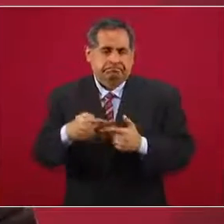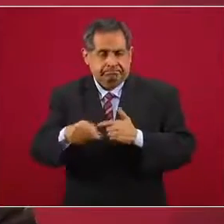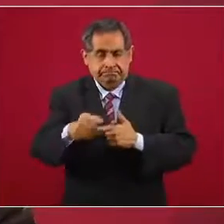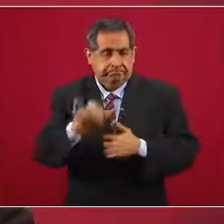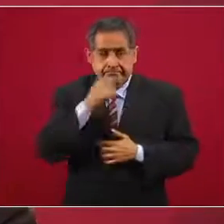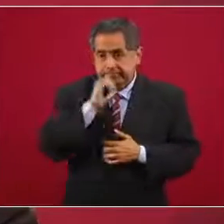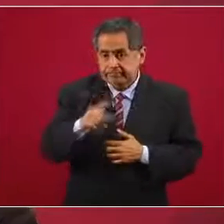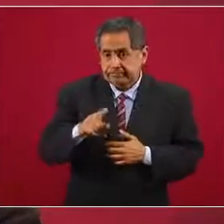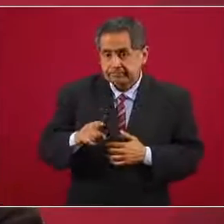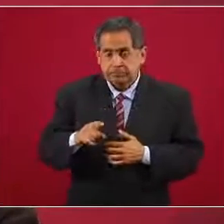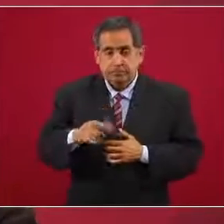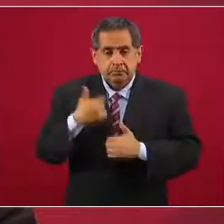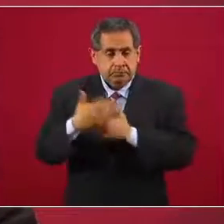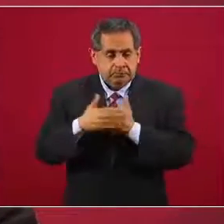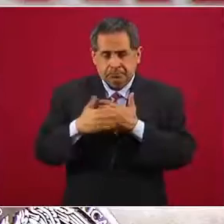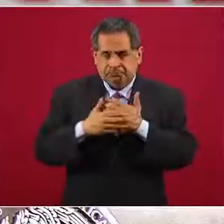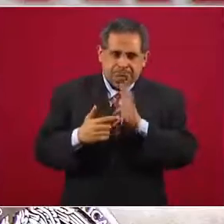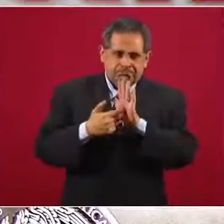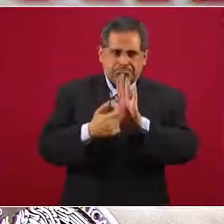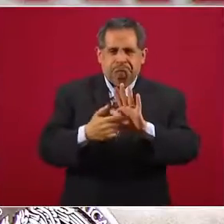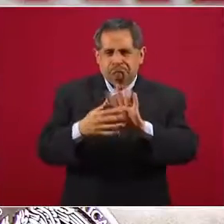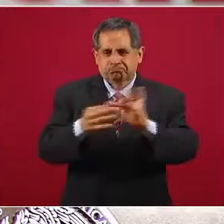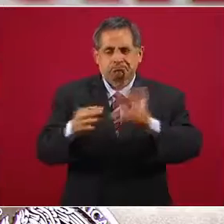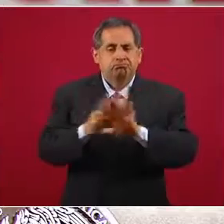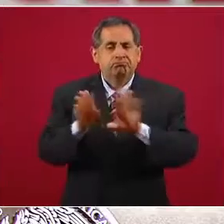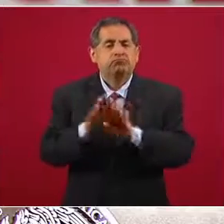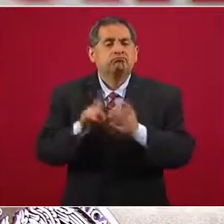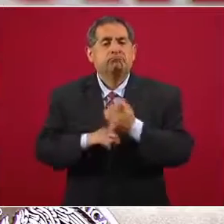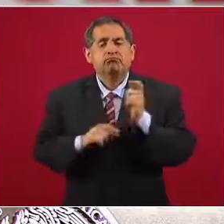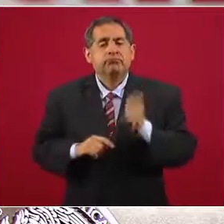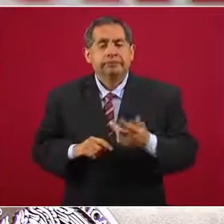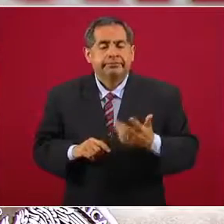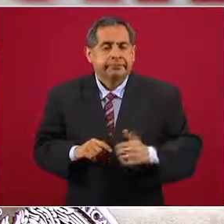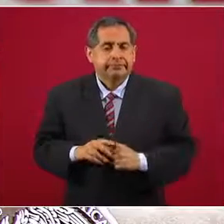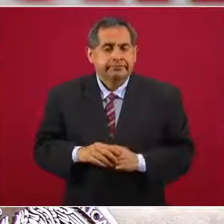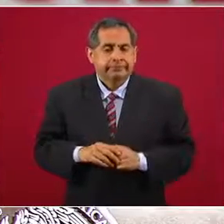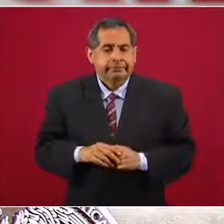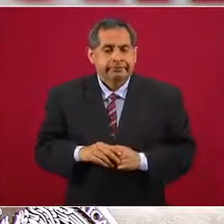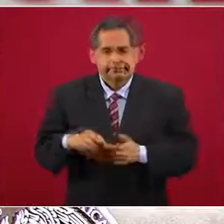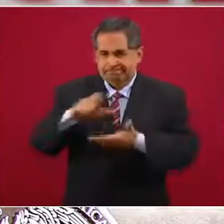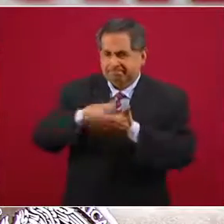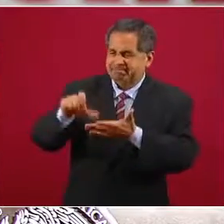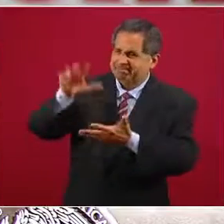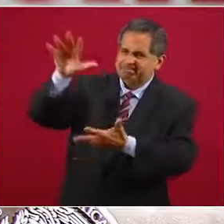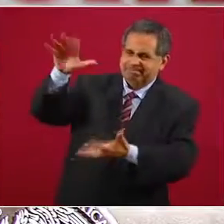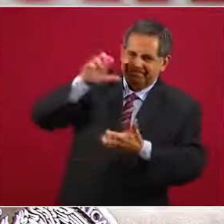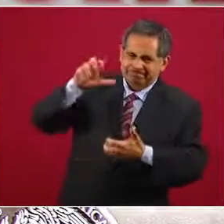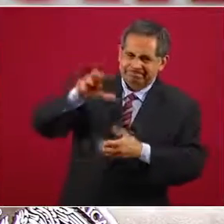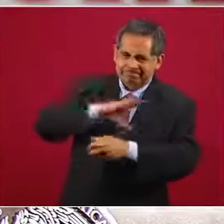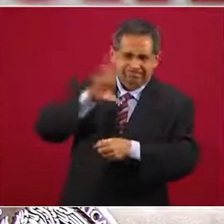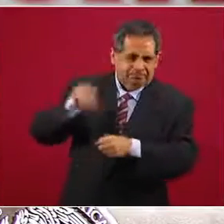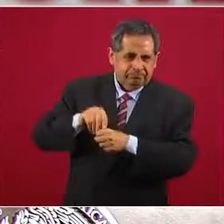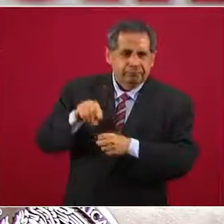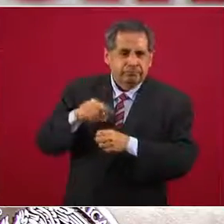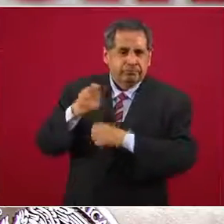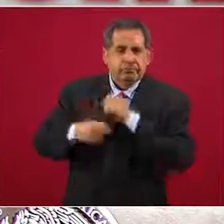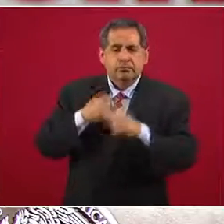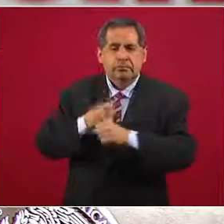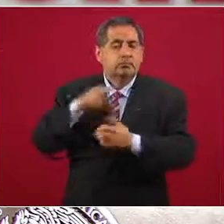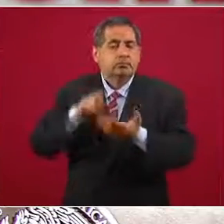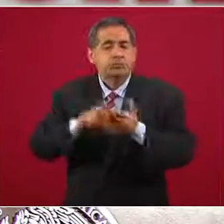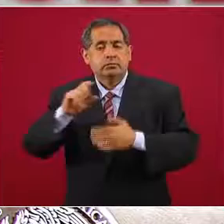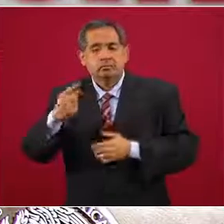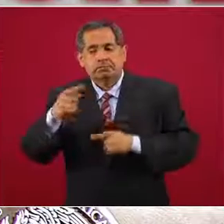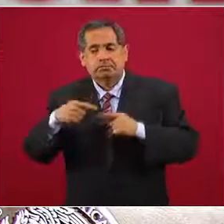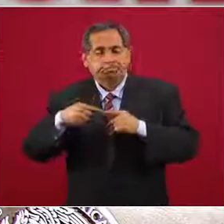otro lado, que vamos a presentar pronto, la compra consolidada para el 2021 y